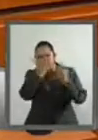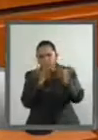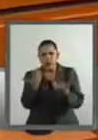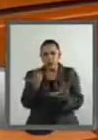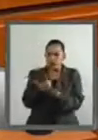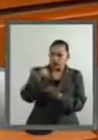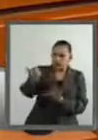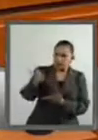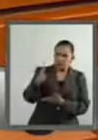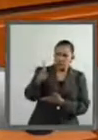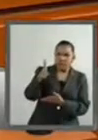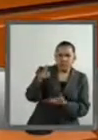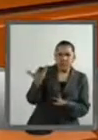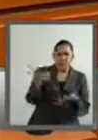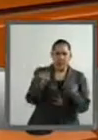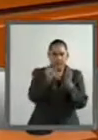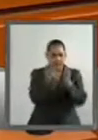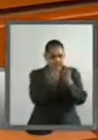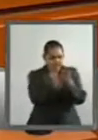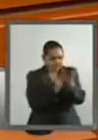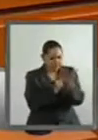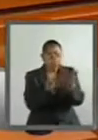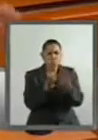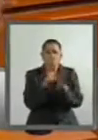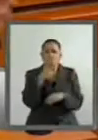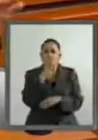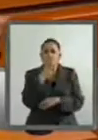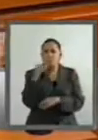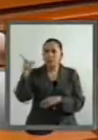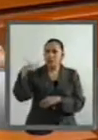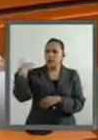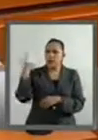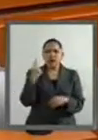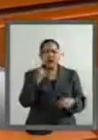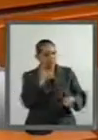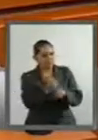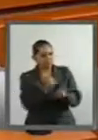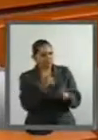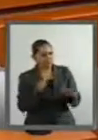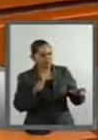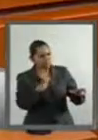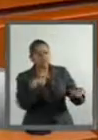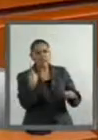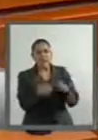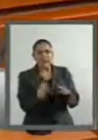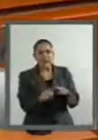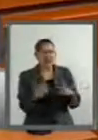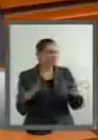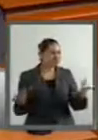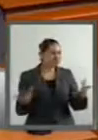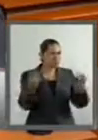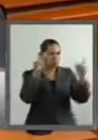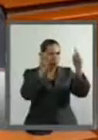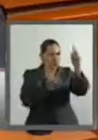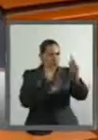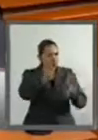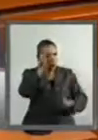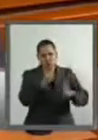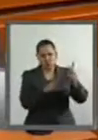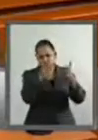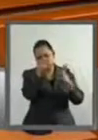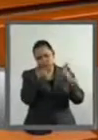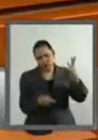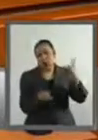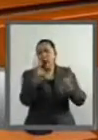se compraron, cómo se supervisaron, etcétera. En general hay dudas muy serias, sobre todo